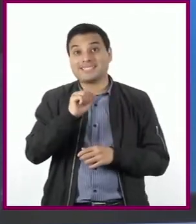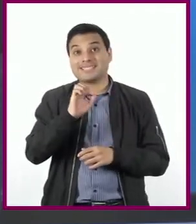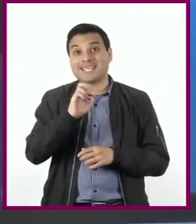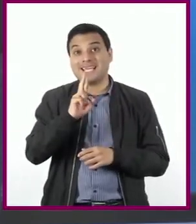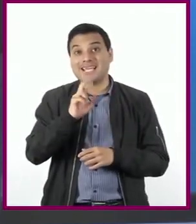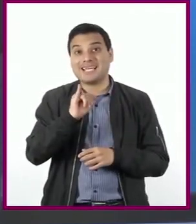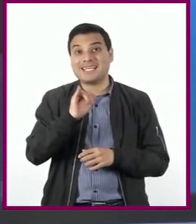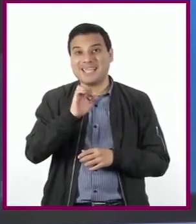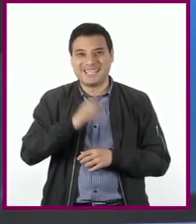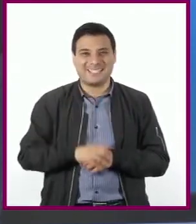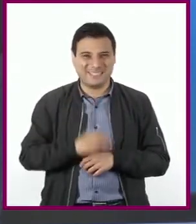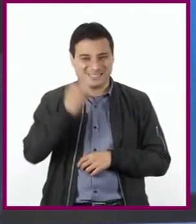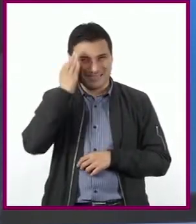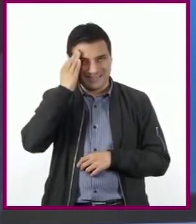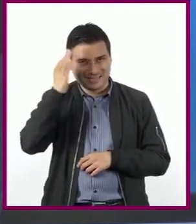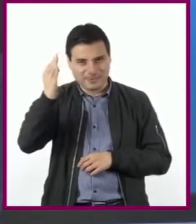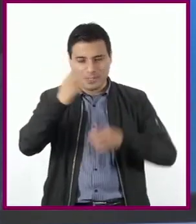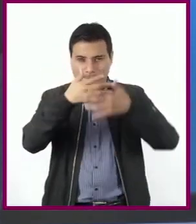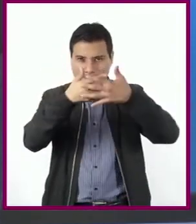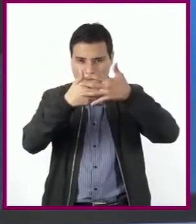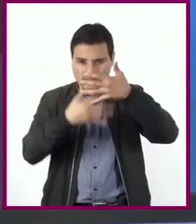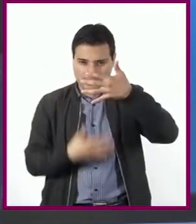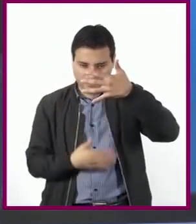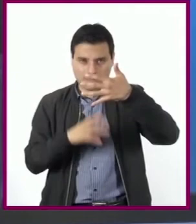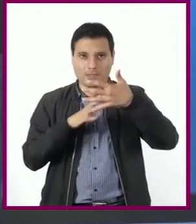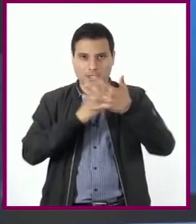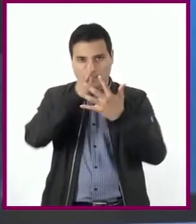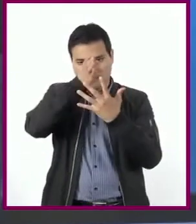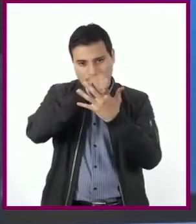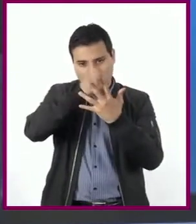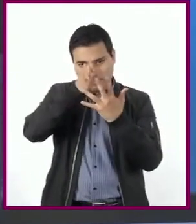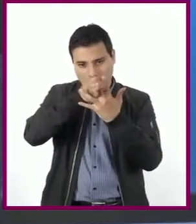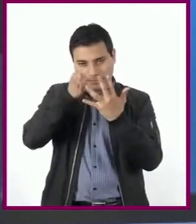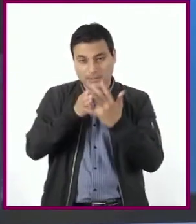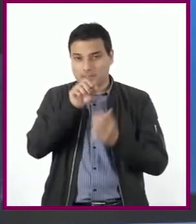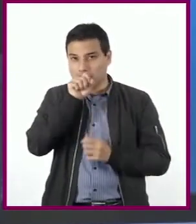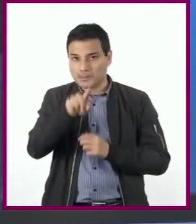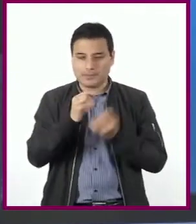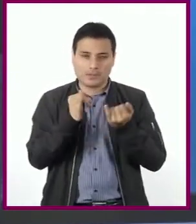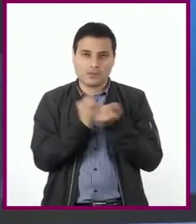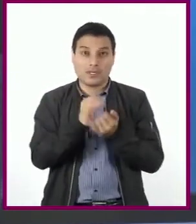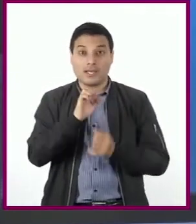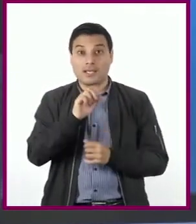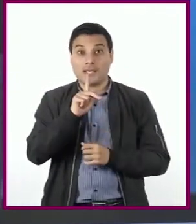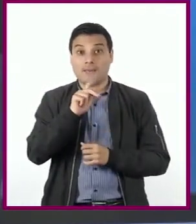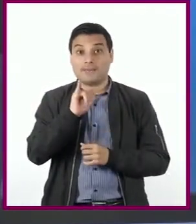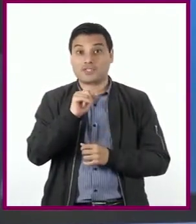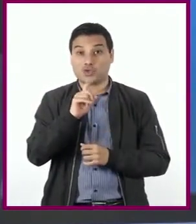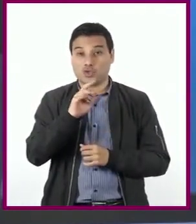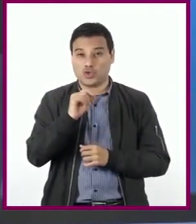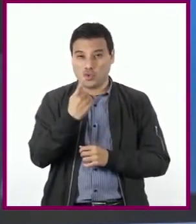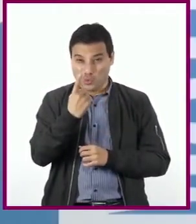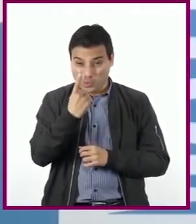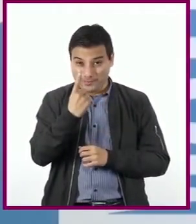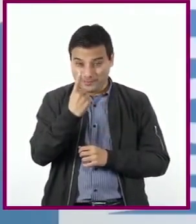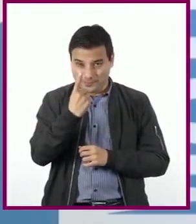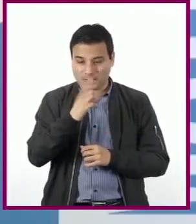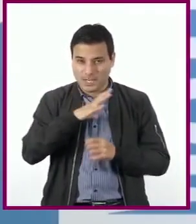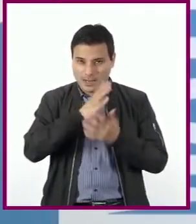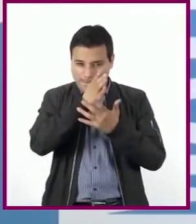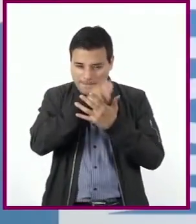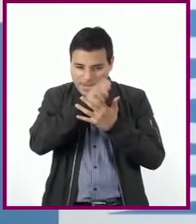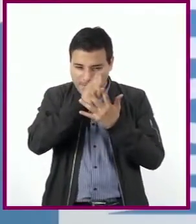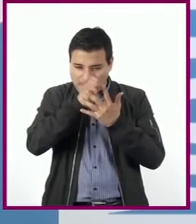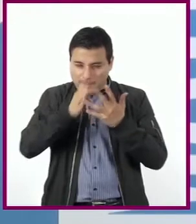favorita representa una fracción de la serie completa y un episodio es una fracción aún más pequeña.